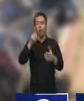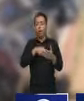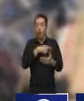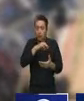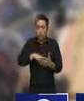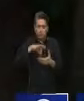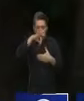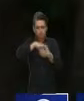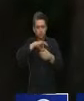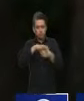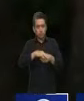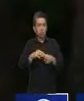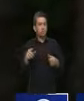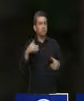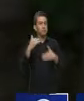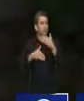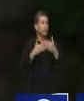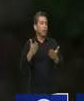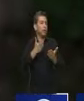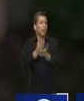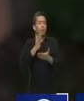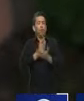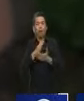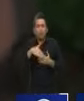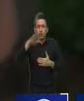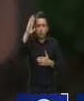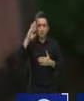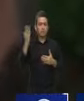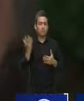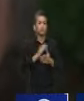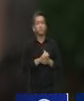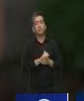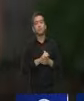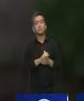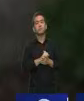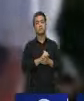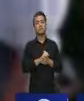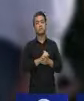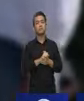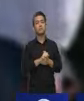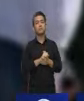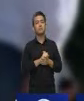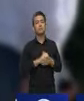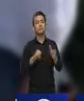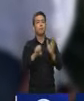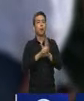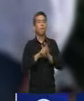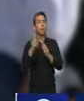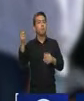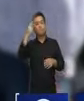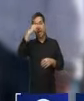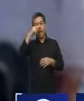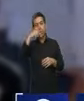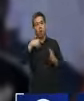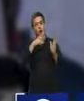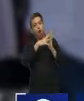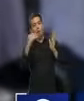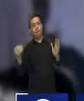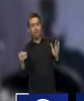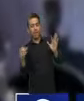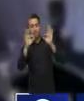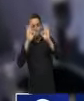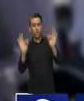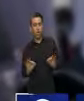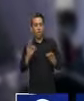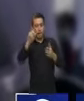tipo de participación incluso uno que es un un referente nuestro como como México ahora la participación